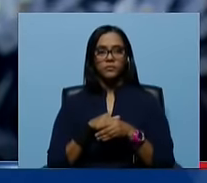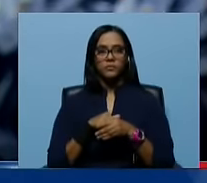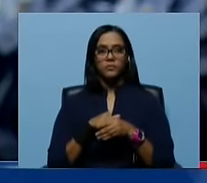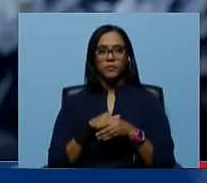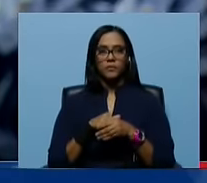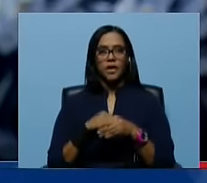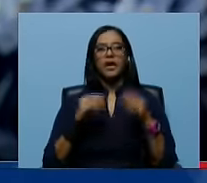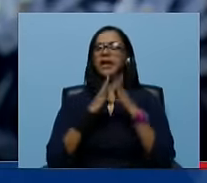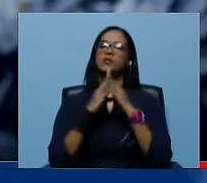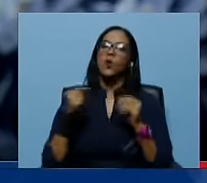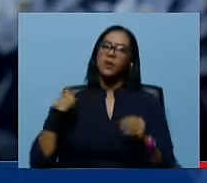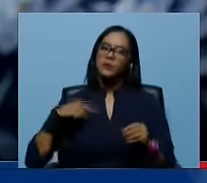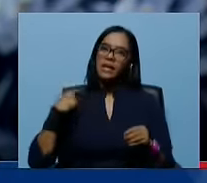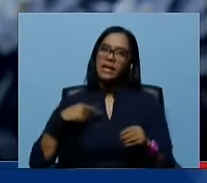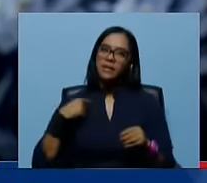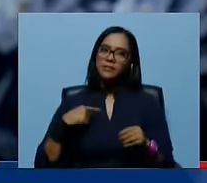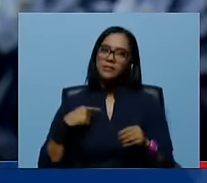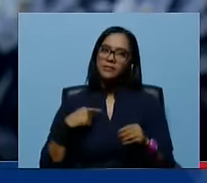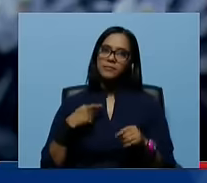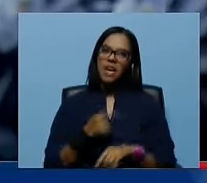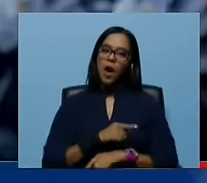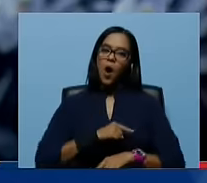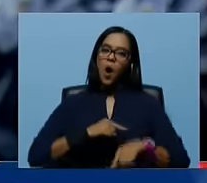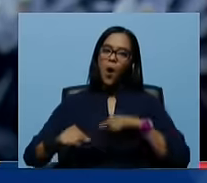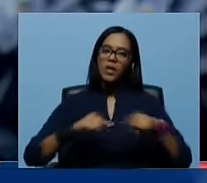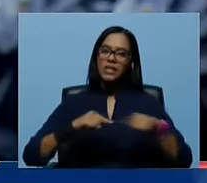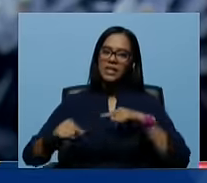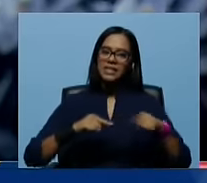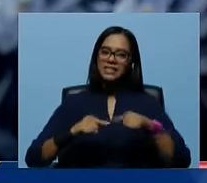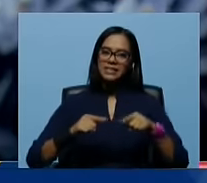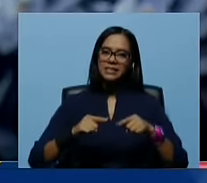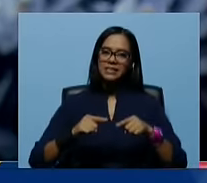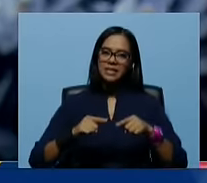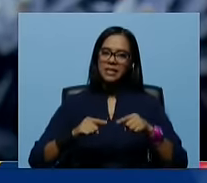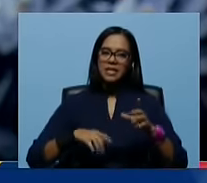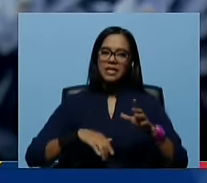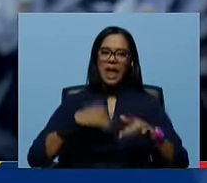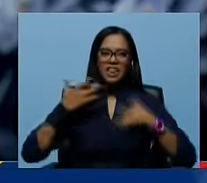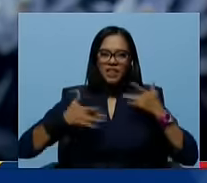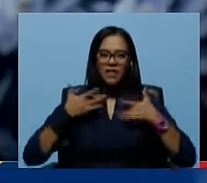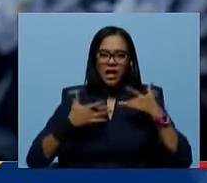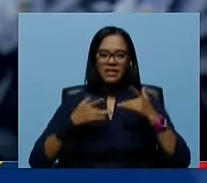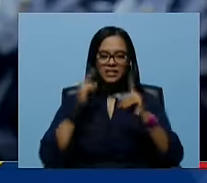Y todos tenían órdenes de operaciones de